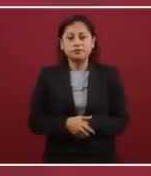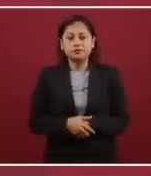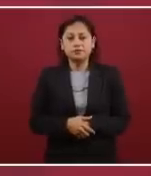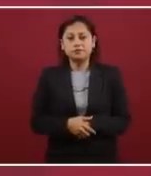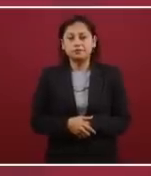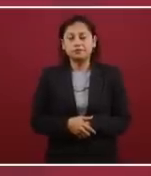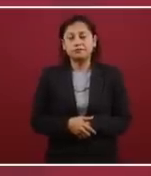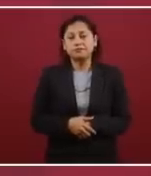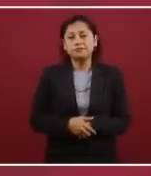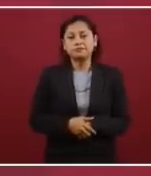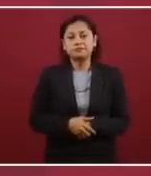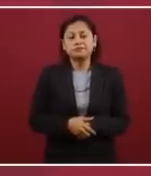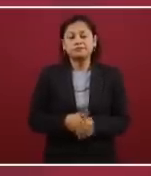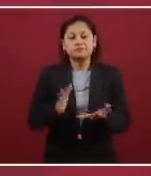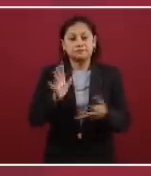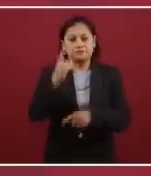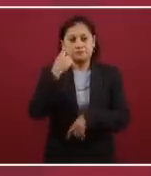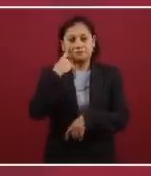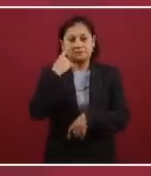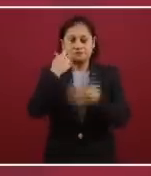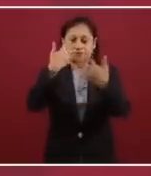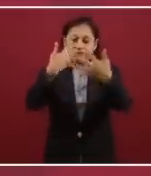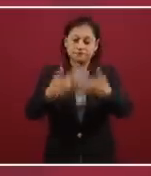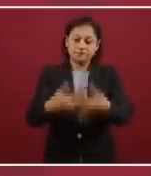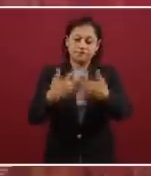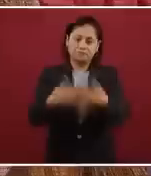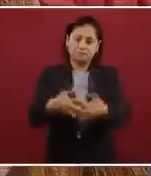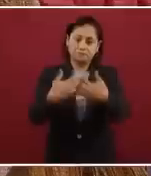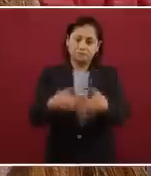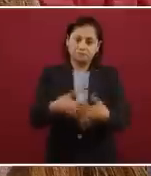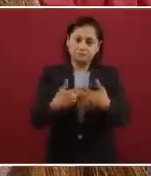Producir la leche significa